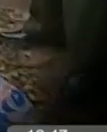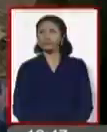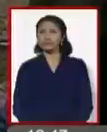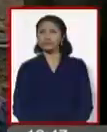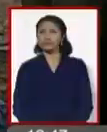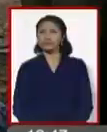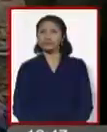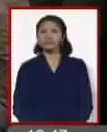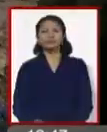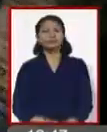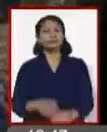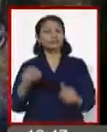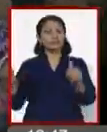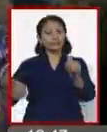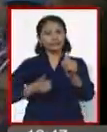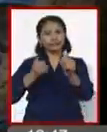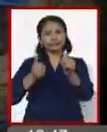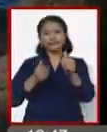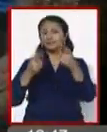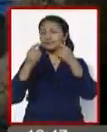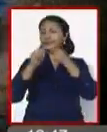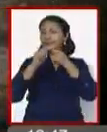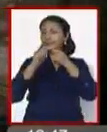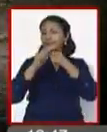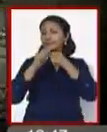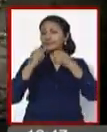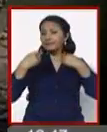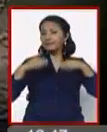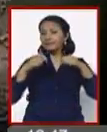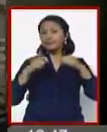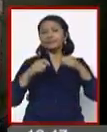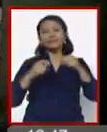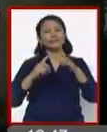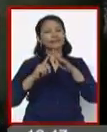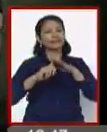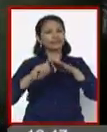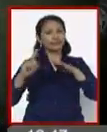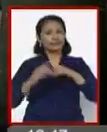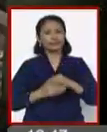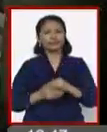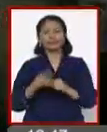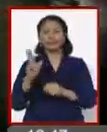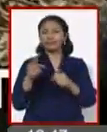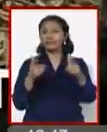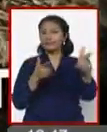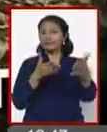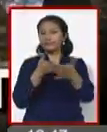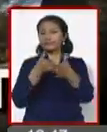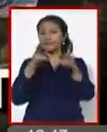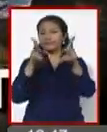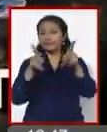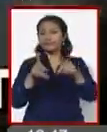Rodeado y perseguido, trata de darse la fuga, se emplean los disparos.